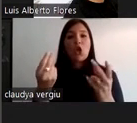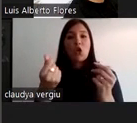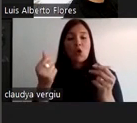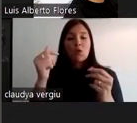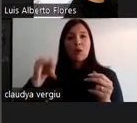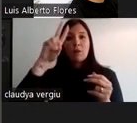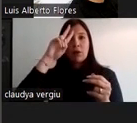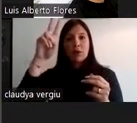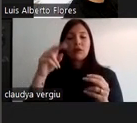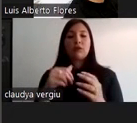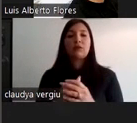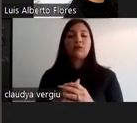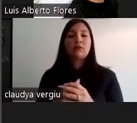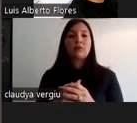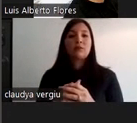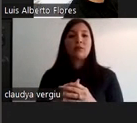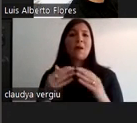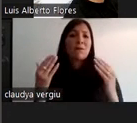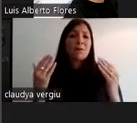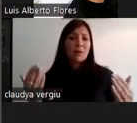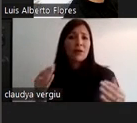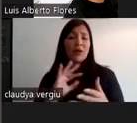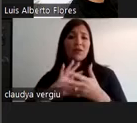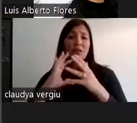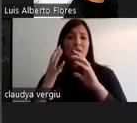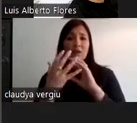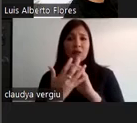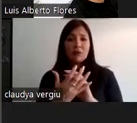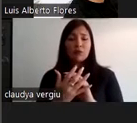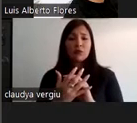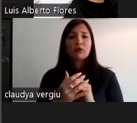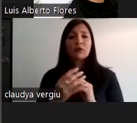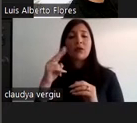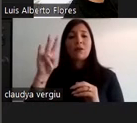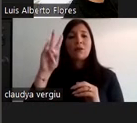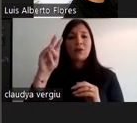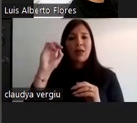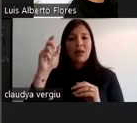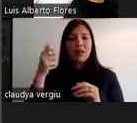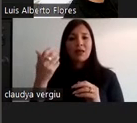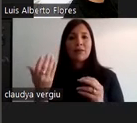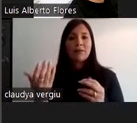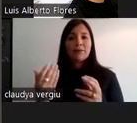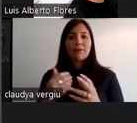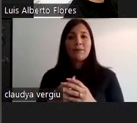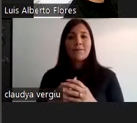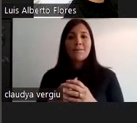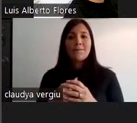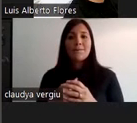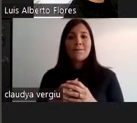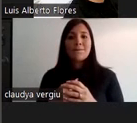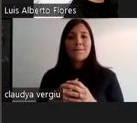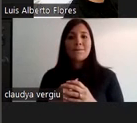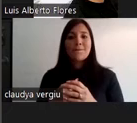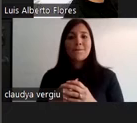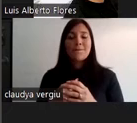para luego poder entender las cifras de intención de viaje que vamos a poder ver teniendo eso vamos a tener una serie de